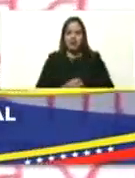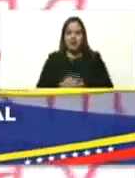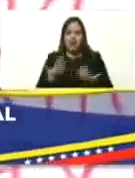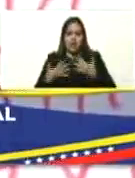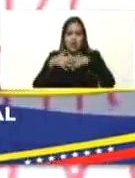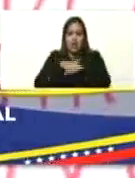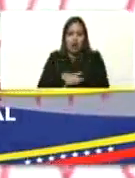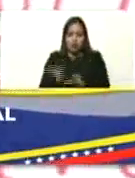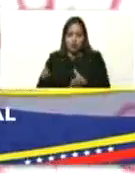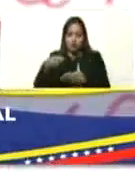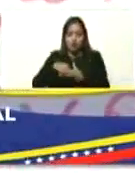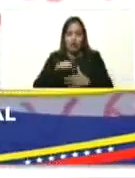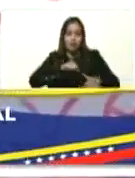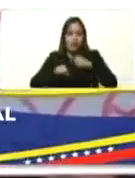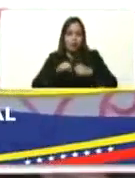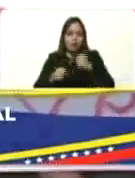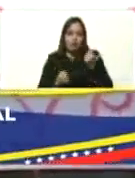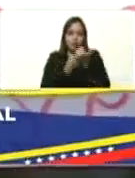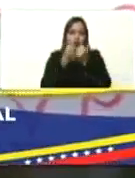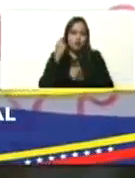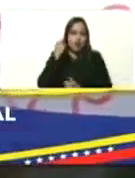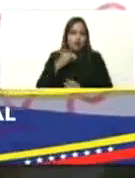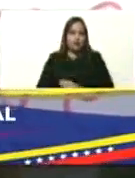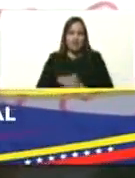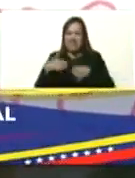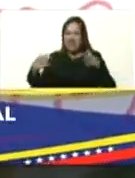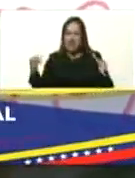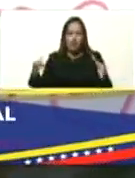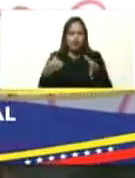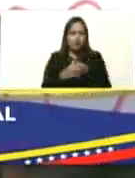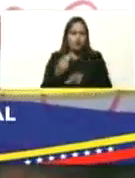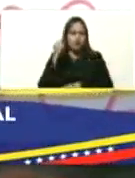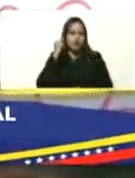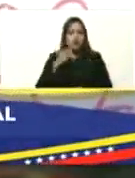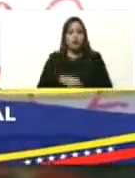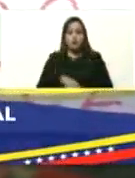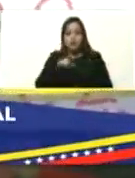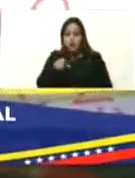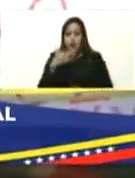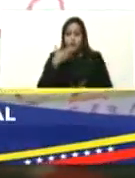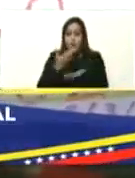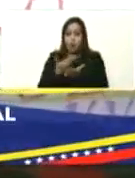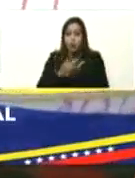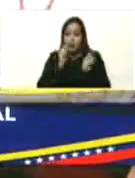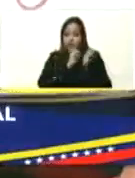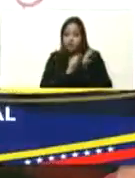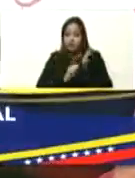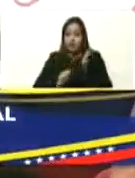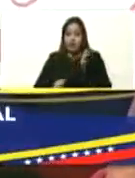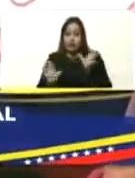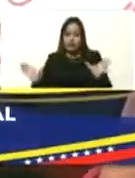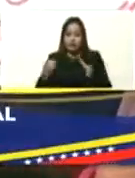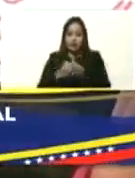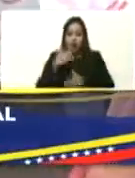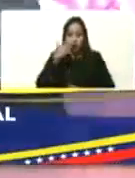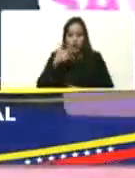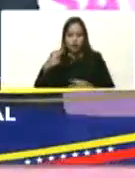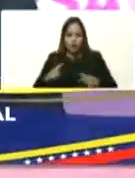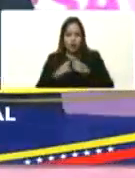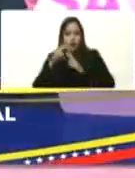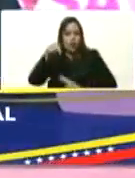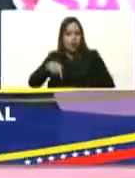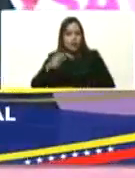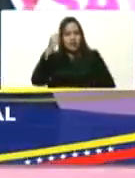integramos el movimiento feminista, el gran sector de mujeres. Esta propuesta que hemos hecho de Estación Roja, donde nos encontramos hoy día